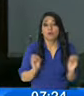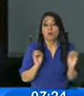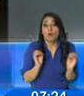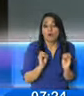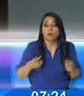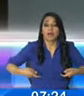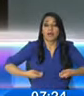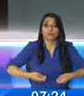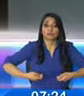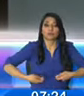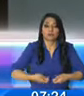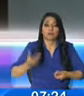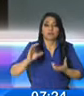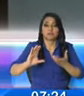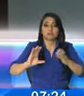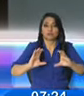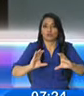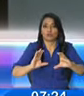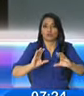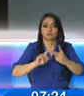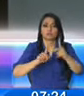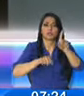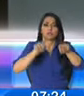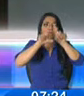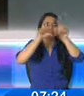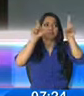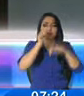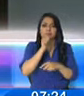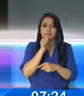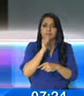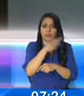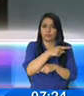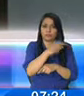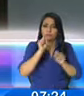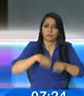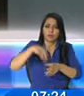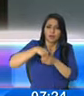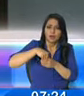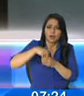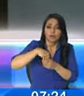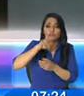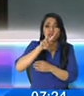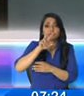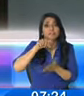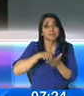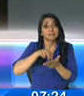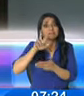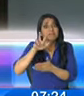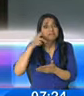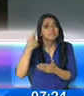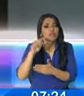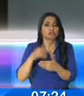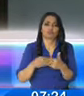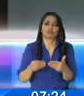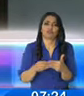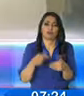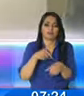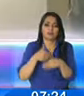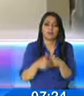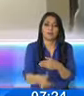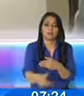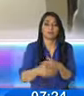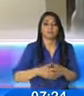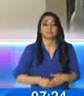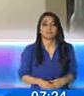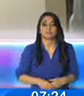del gasto de inversión y algunas empresas del sector privado puede ahorrarse de 2 a 3000 millones más de un plazo relativamente corto